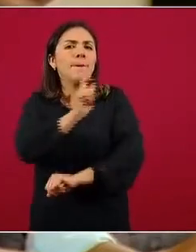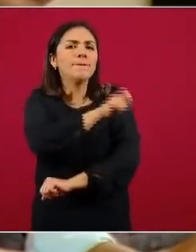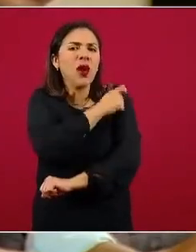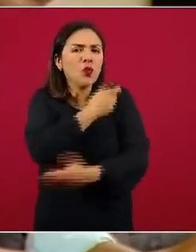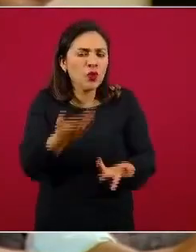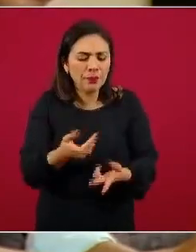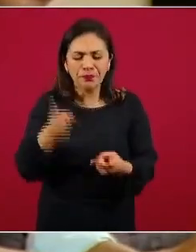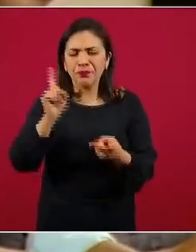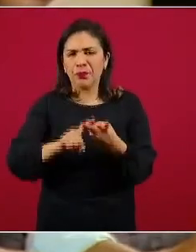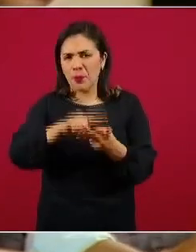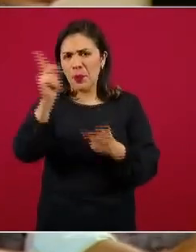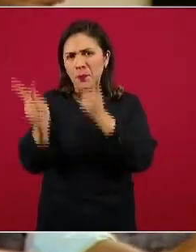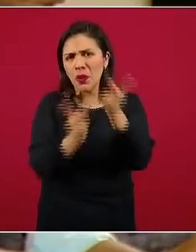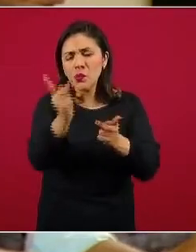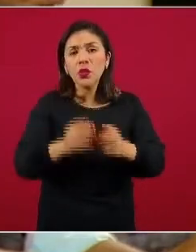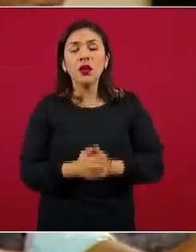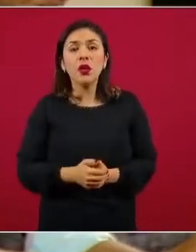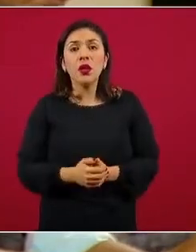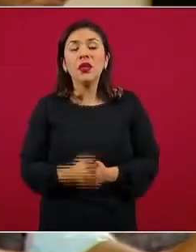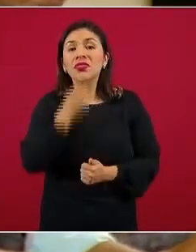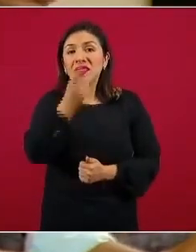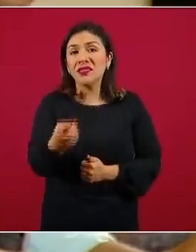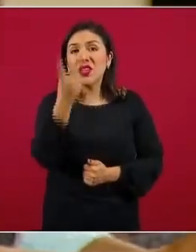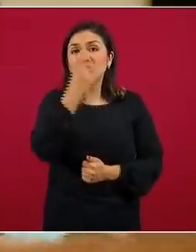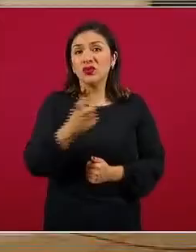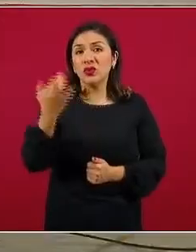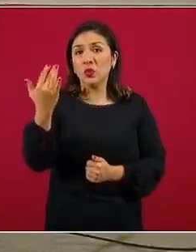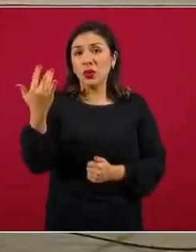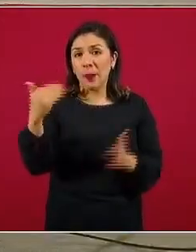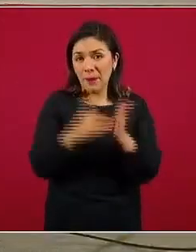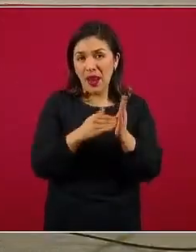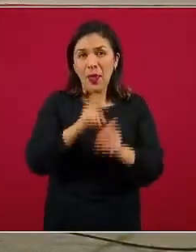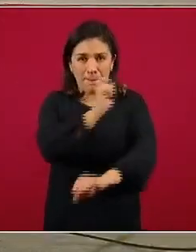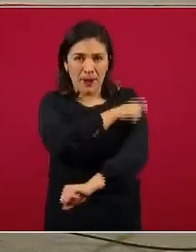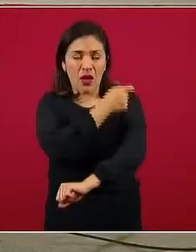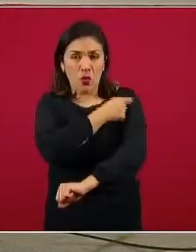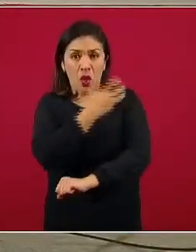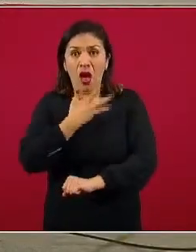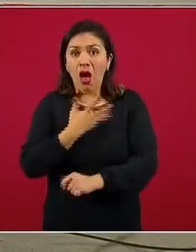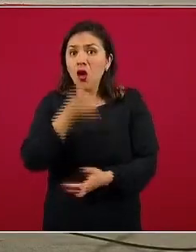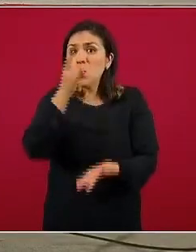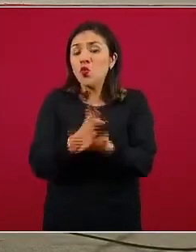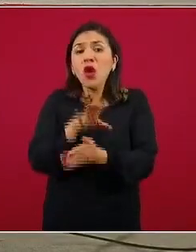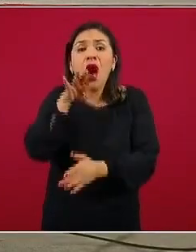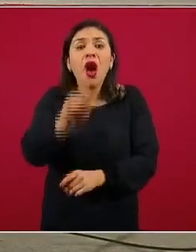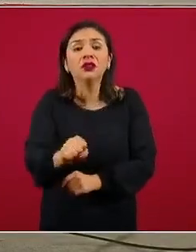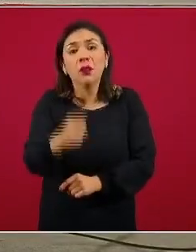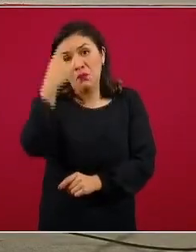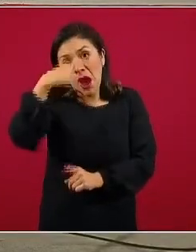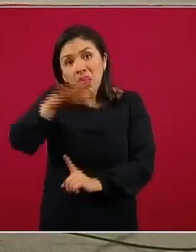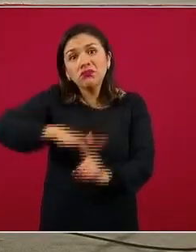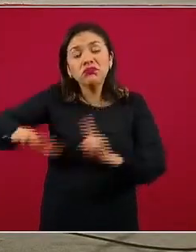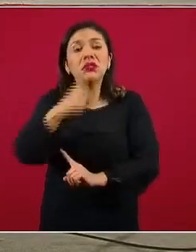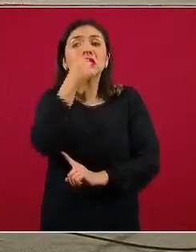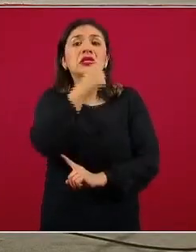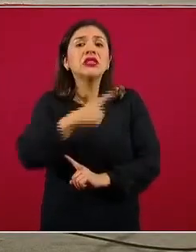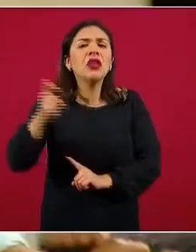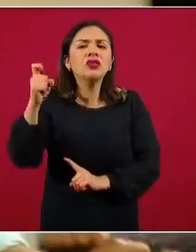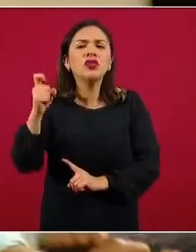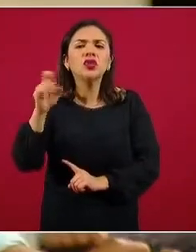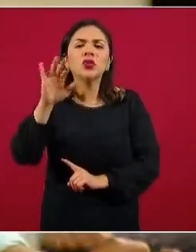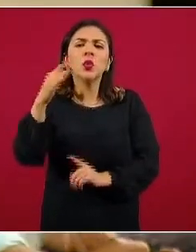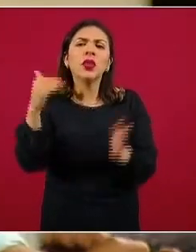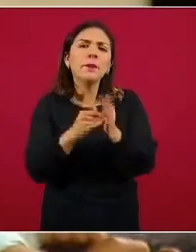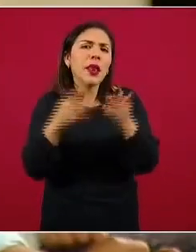También preguntarle, estas 250,000 solamente alcanzaría para